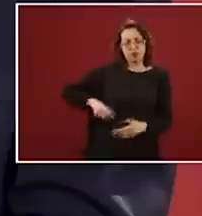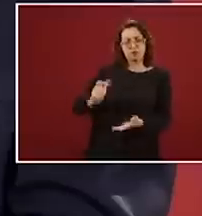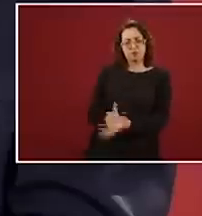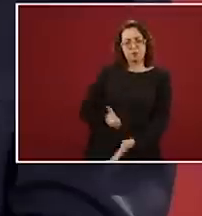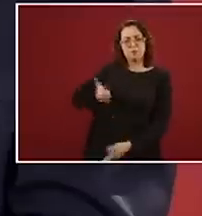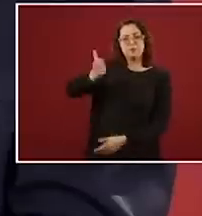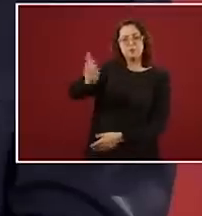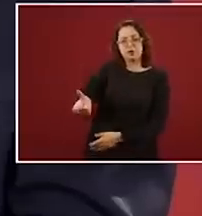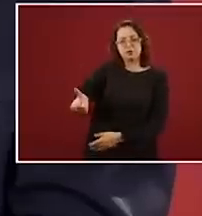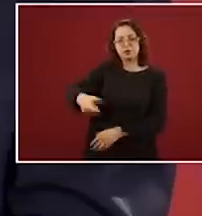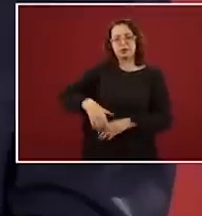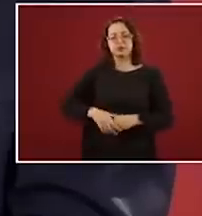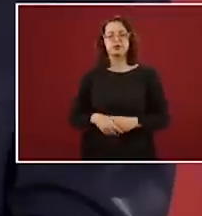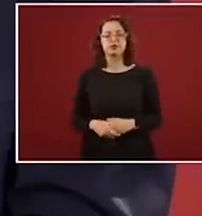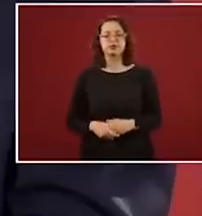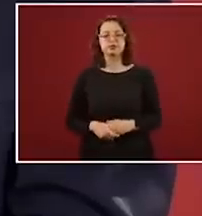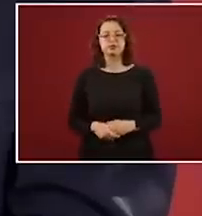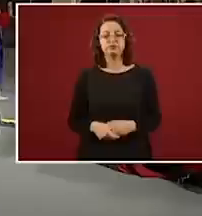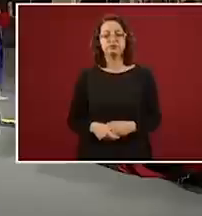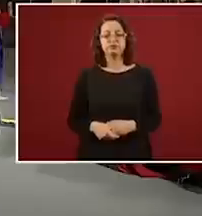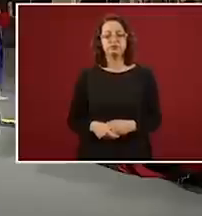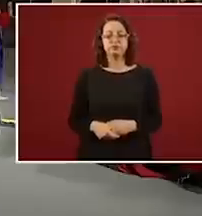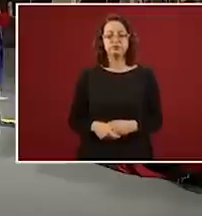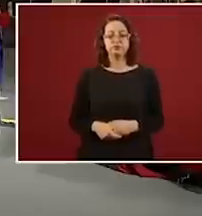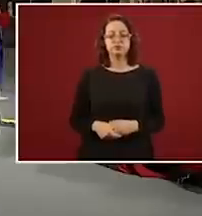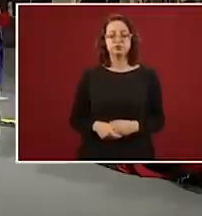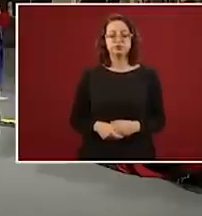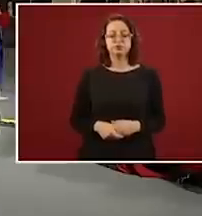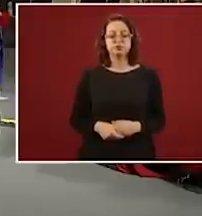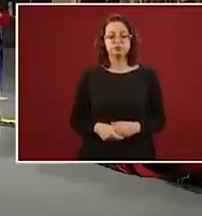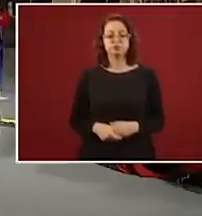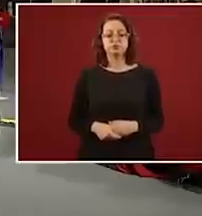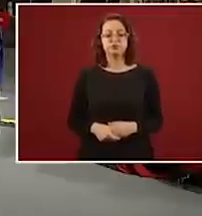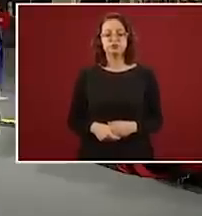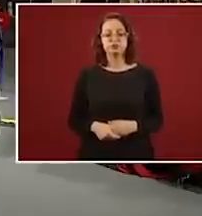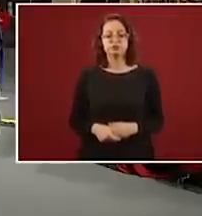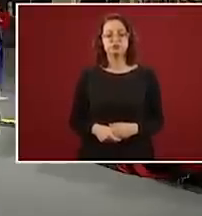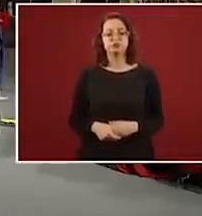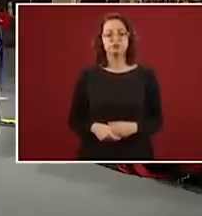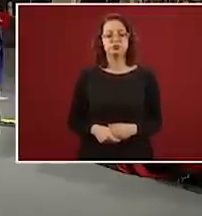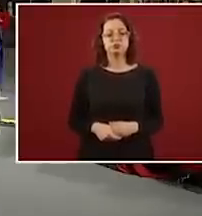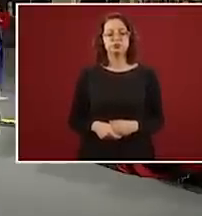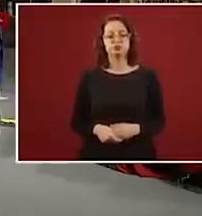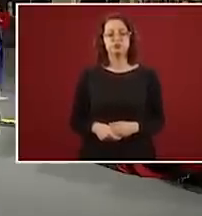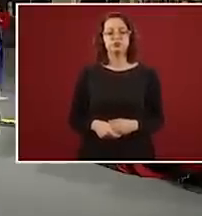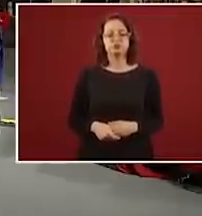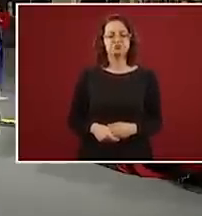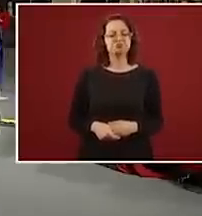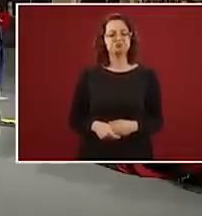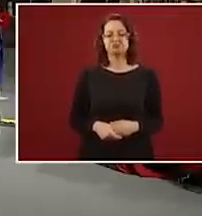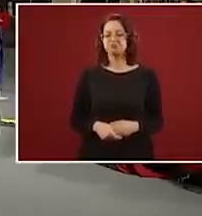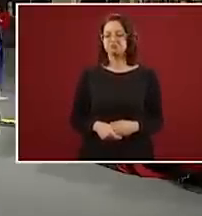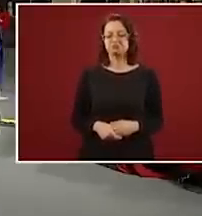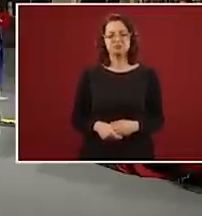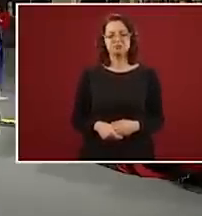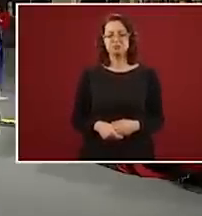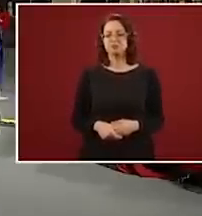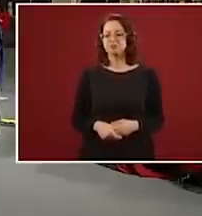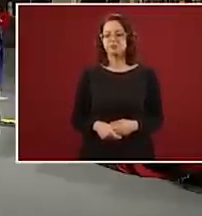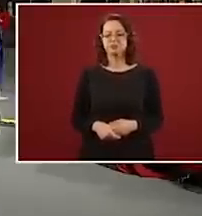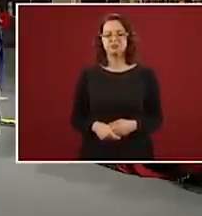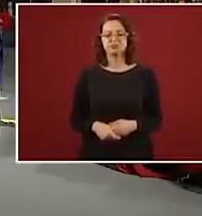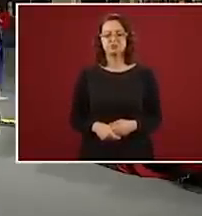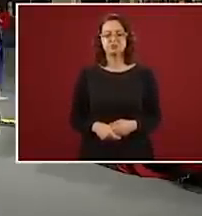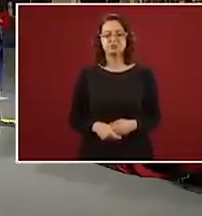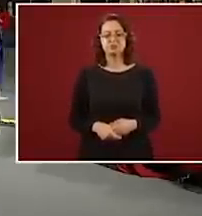El senador panista, que no recuerdo su nombre, que dice que ganaron, que fueron 9 amparos. No, en el caso